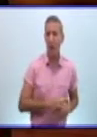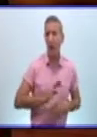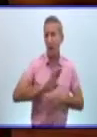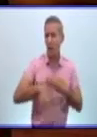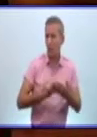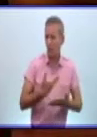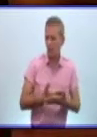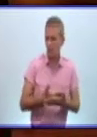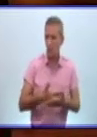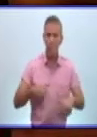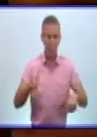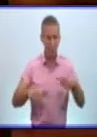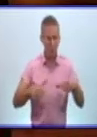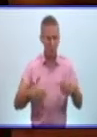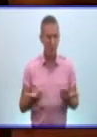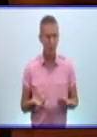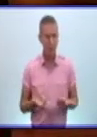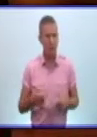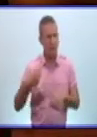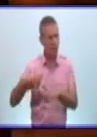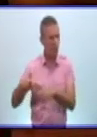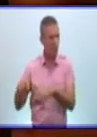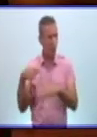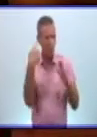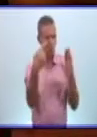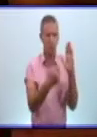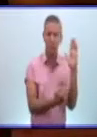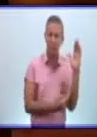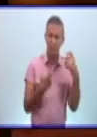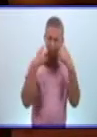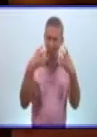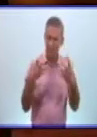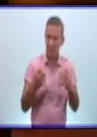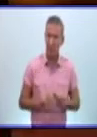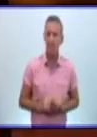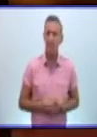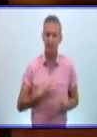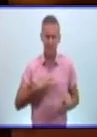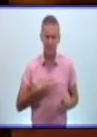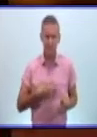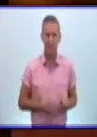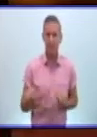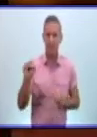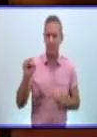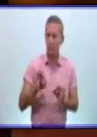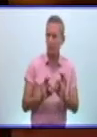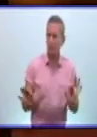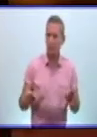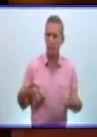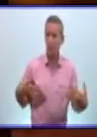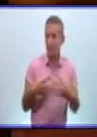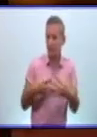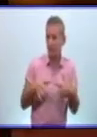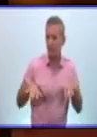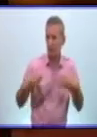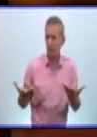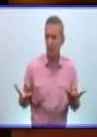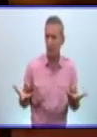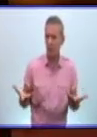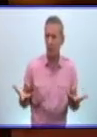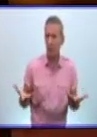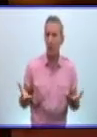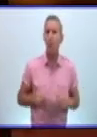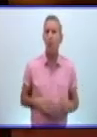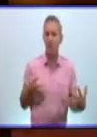laboratorio para ver otras características importantes que presentan las sustancias puras. ¿Relacionado con qué? Relacionado